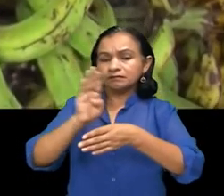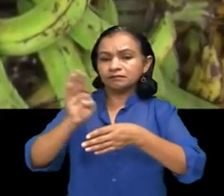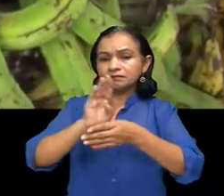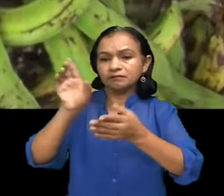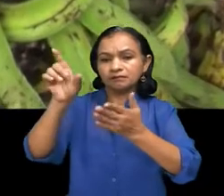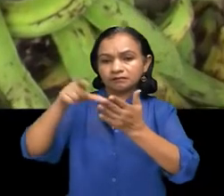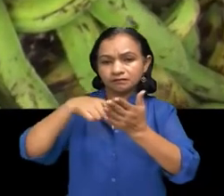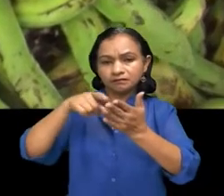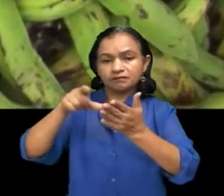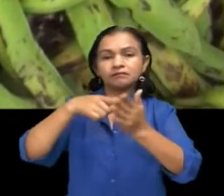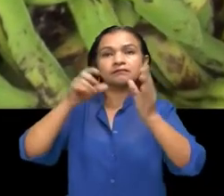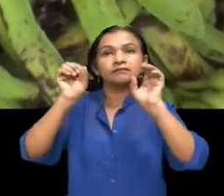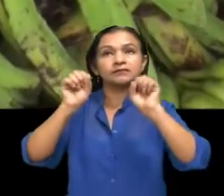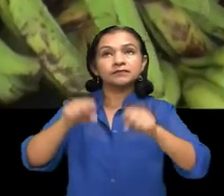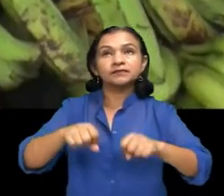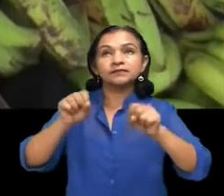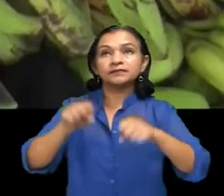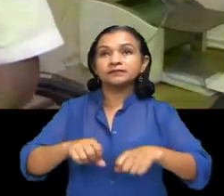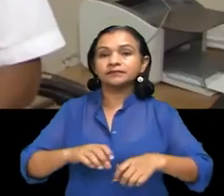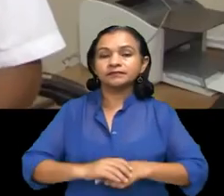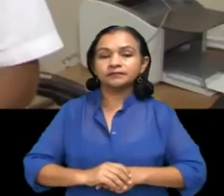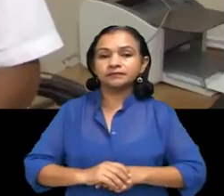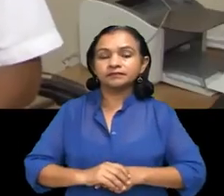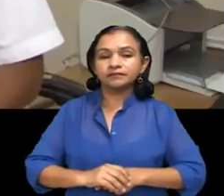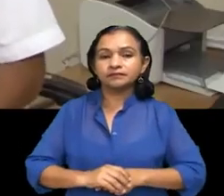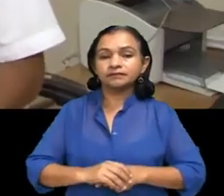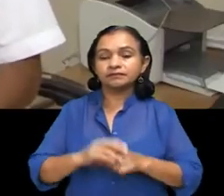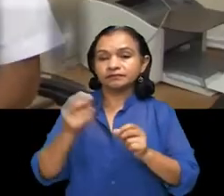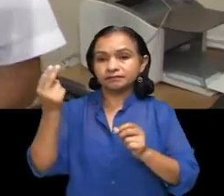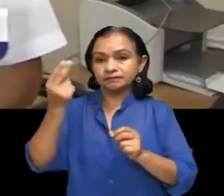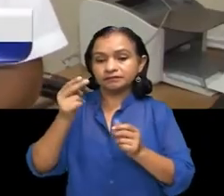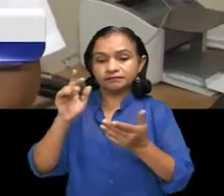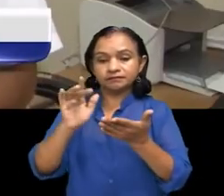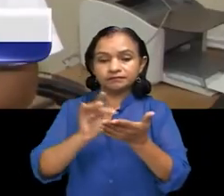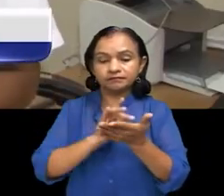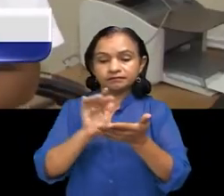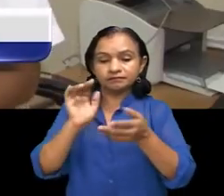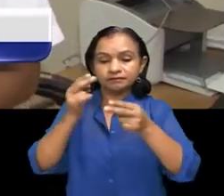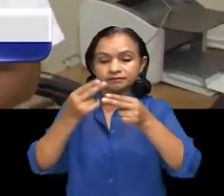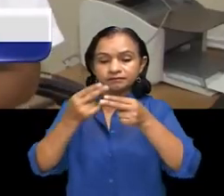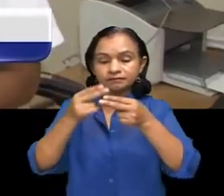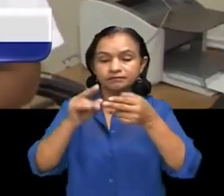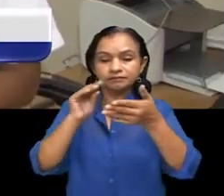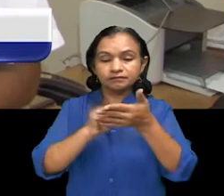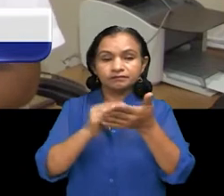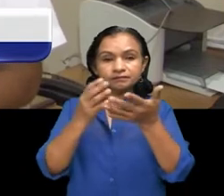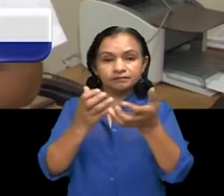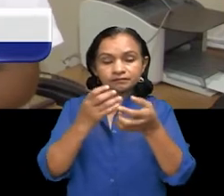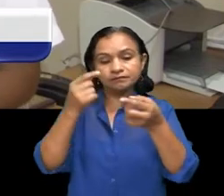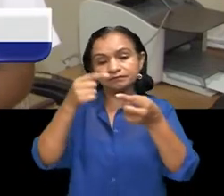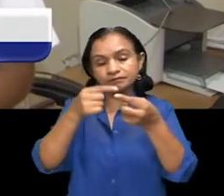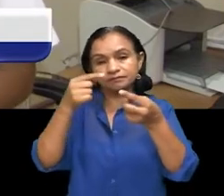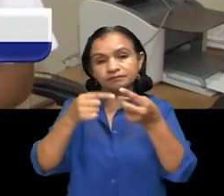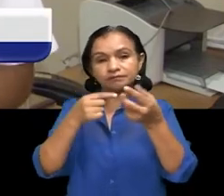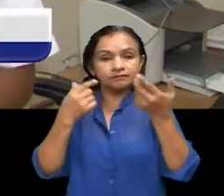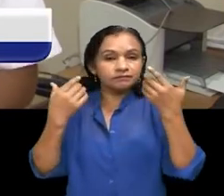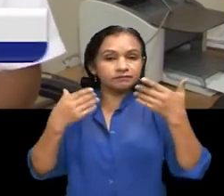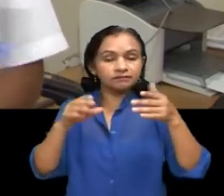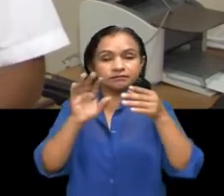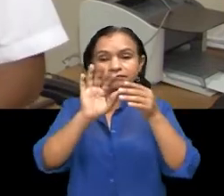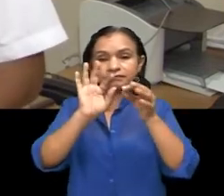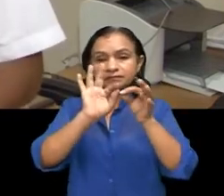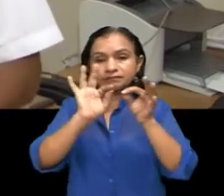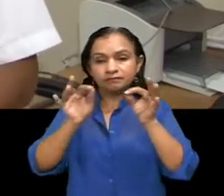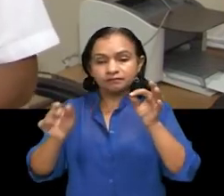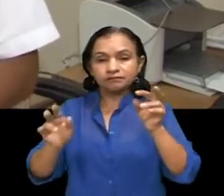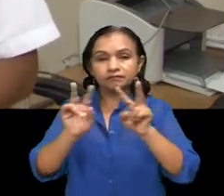de crédito. El cliente, a través de la aplicación, se registra, realiza su pedido de cualquier fruta, vegetales